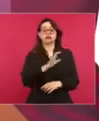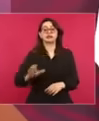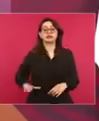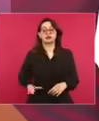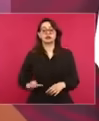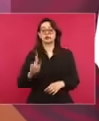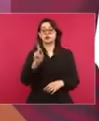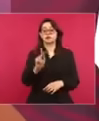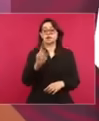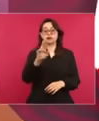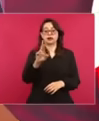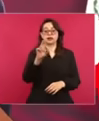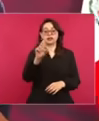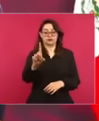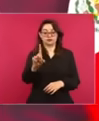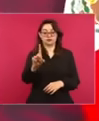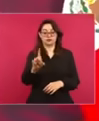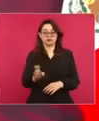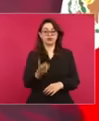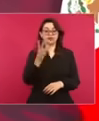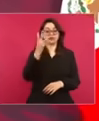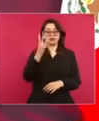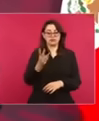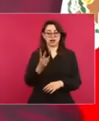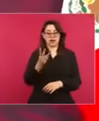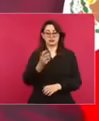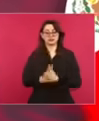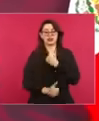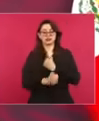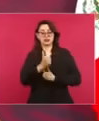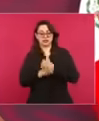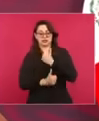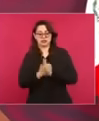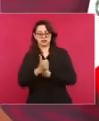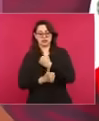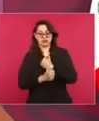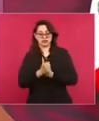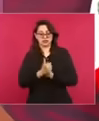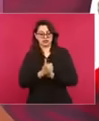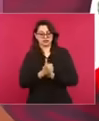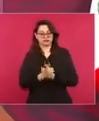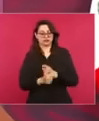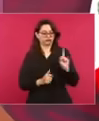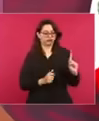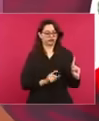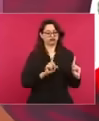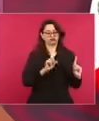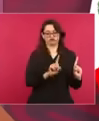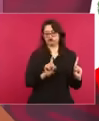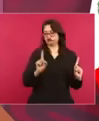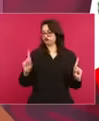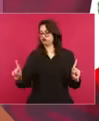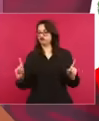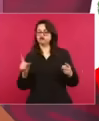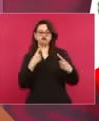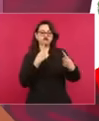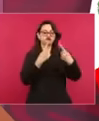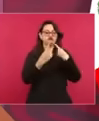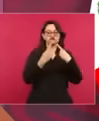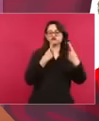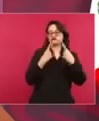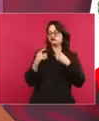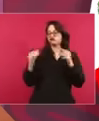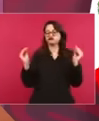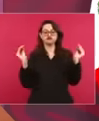salida querer dinamitar a Morena, dinamitar al presidente, y pues claramente en ningún momento el